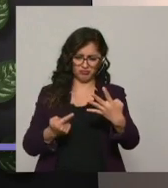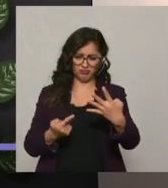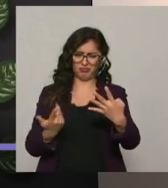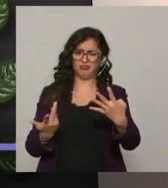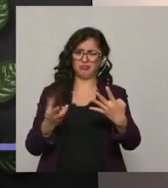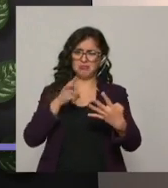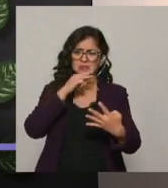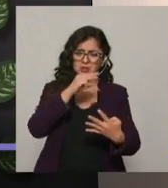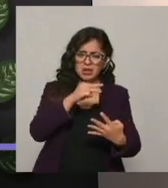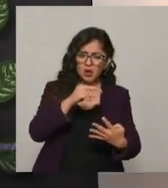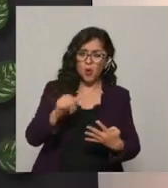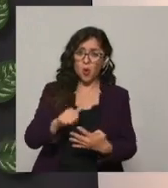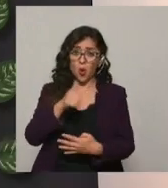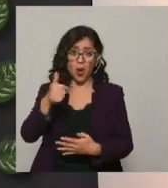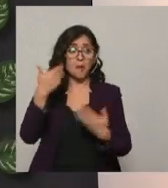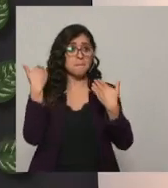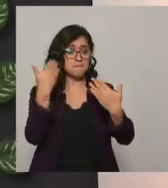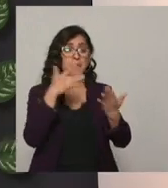algunos apoyándome y otros